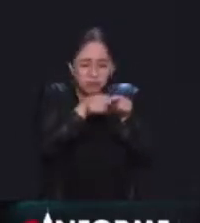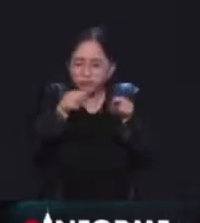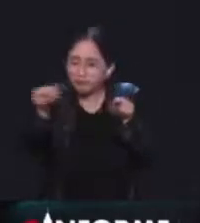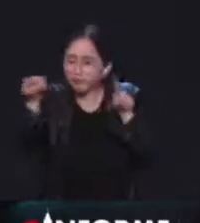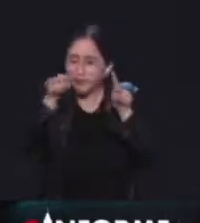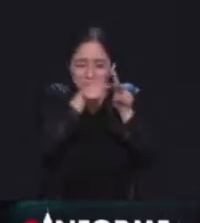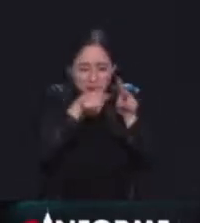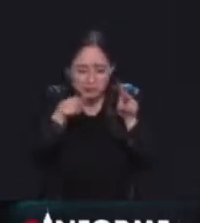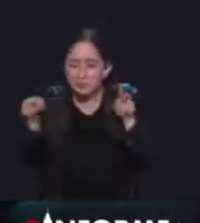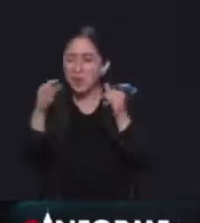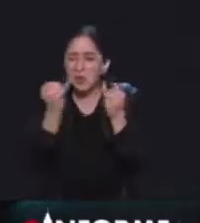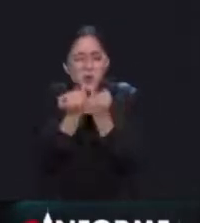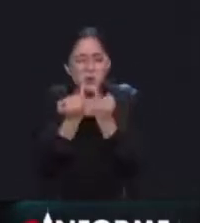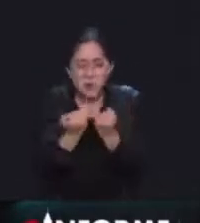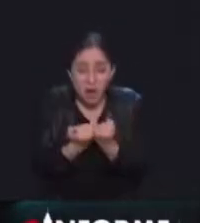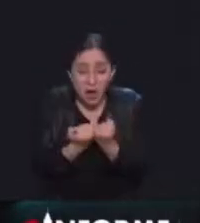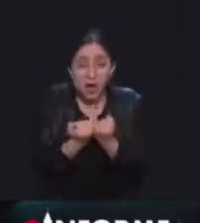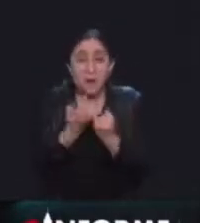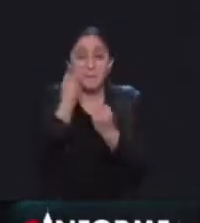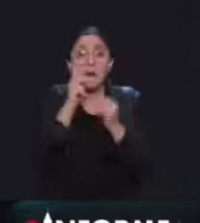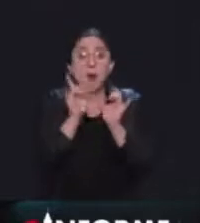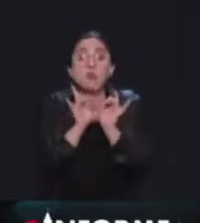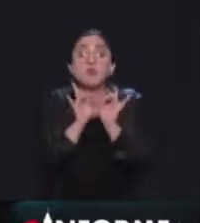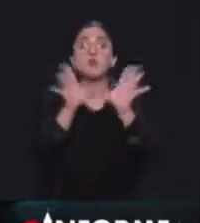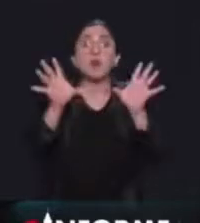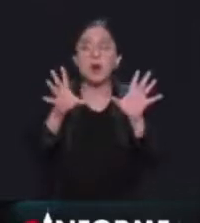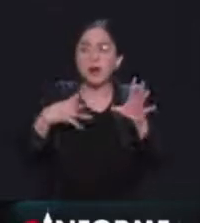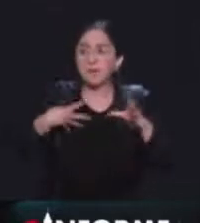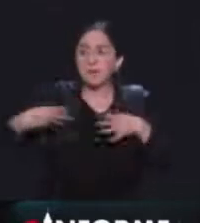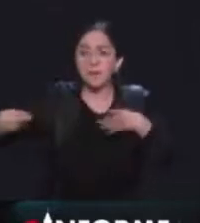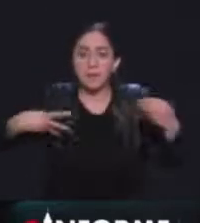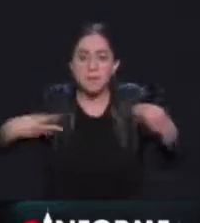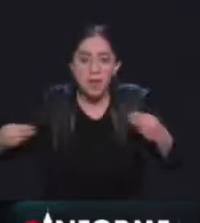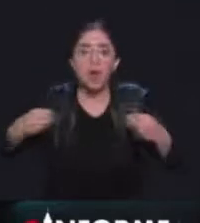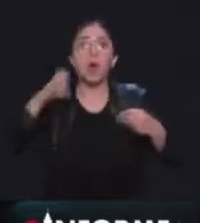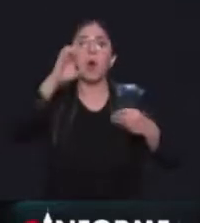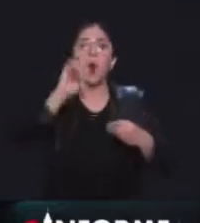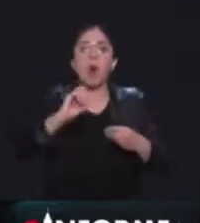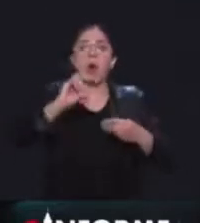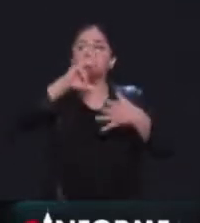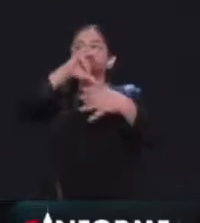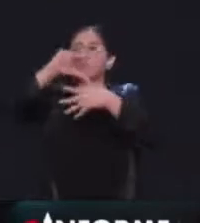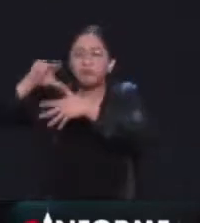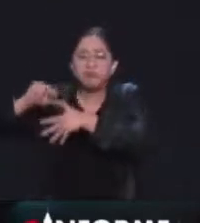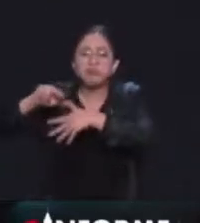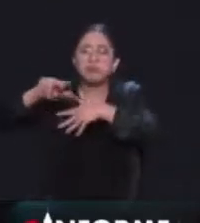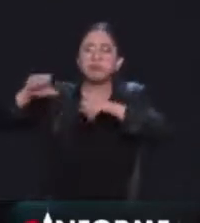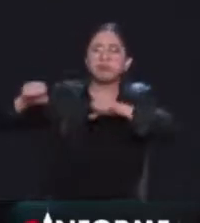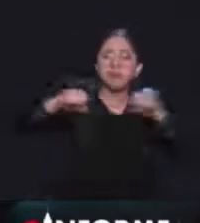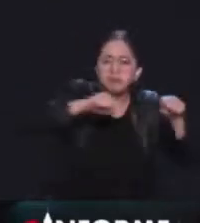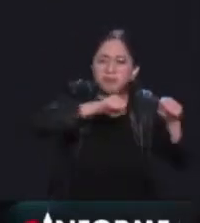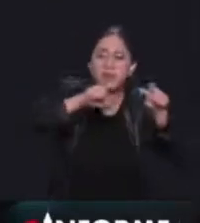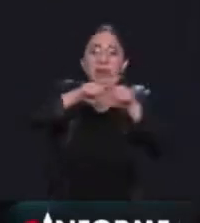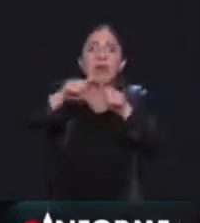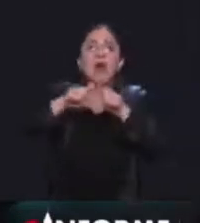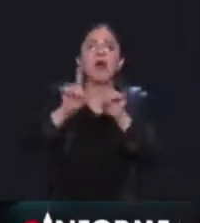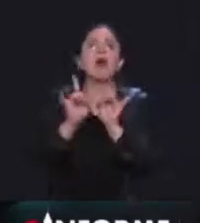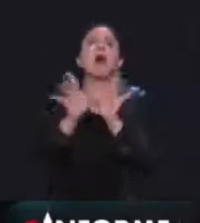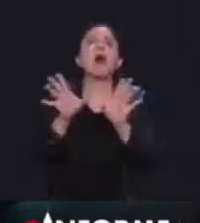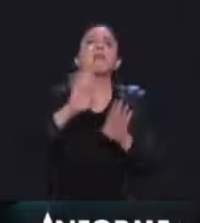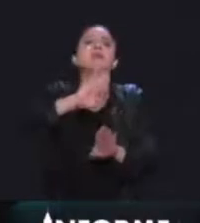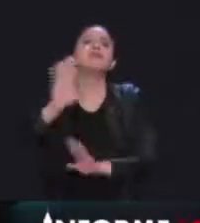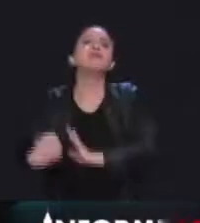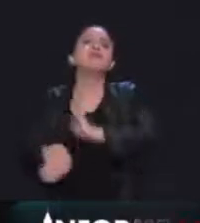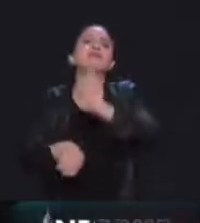guerras, epidemias, desastres naturales. En este caso estamos no solamente en una epidemia, una pandemia.